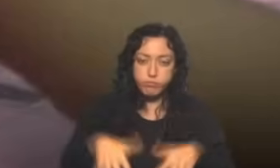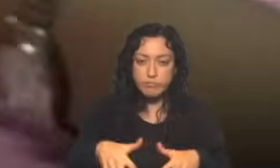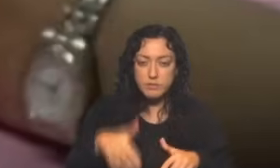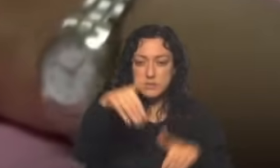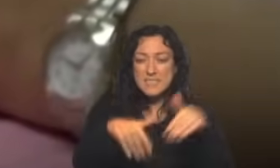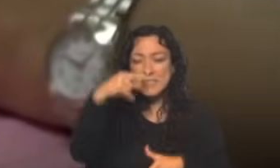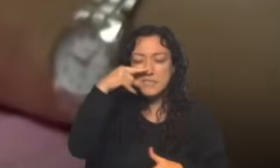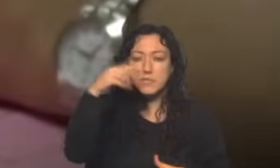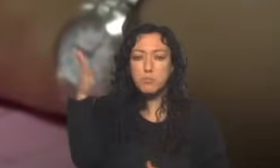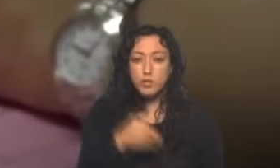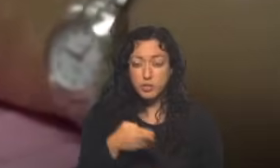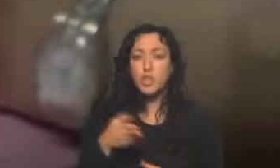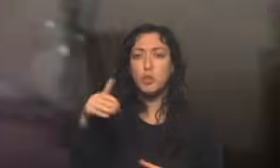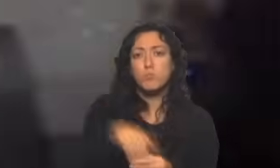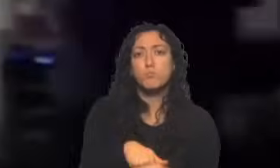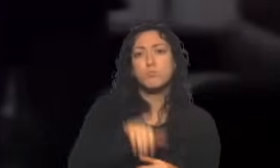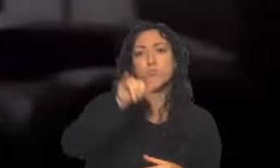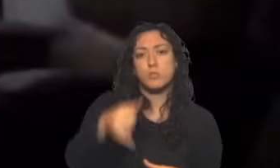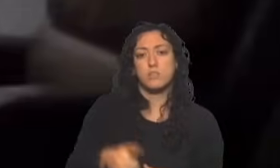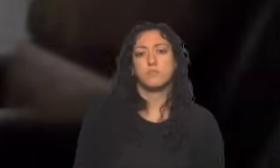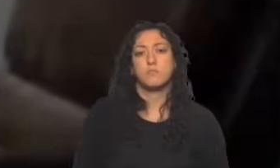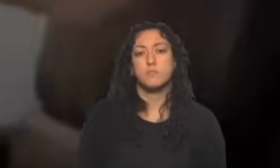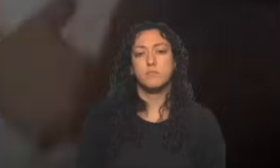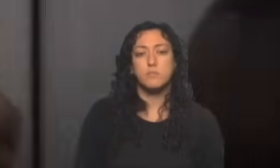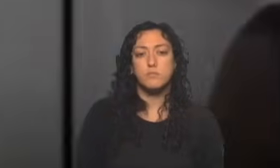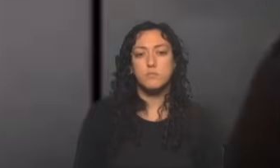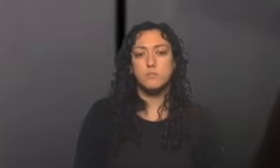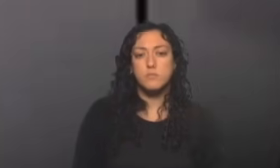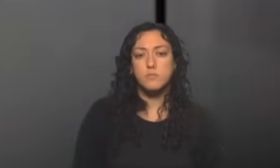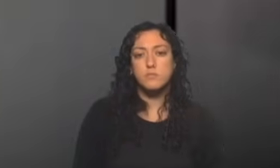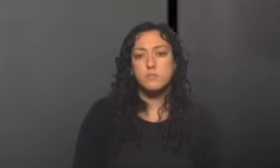del electorado fue a emitir su voto.